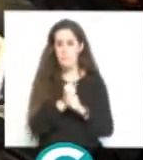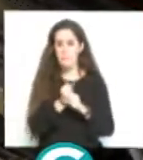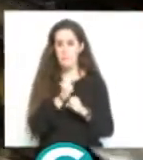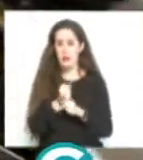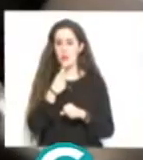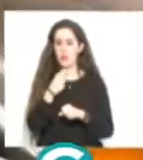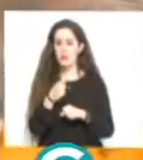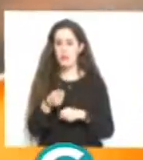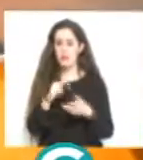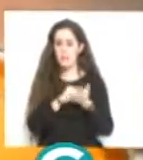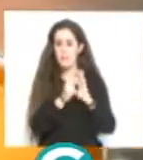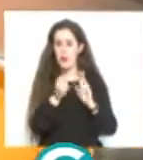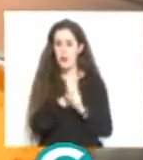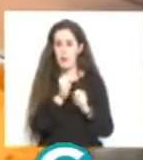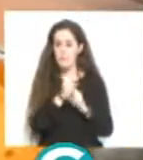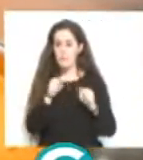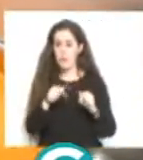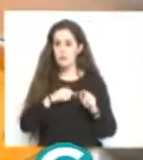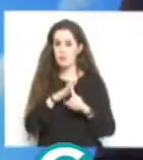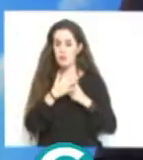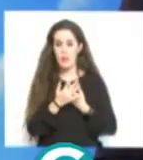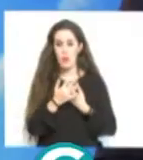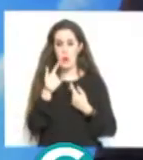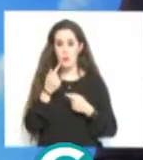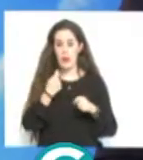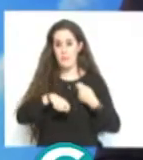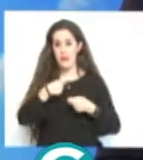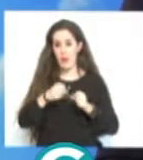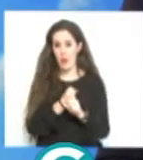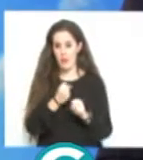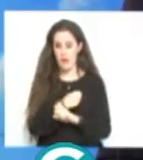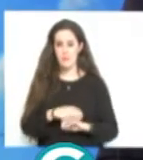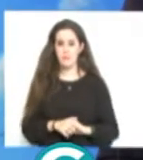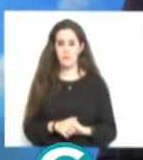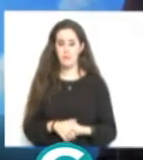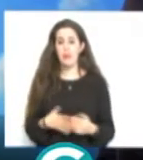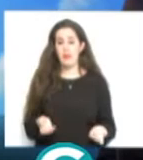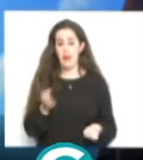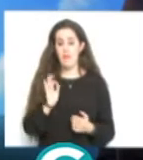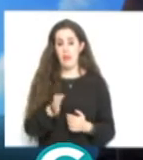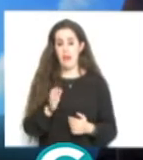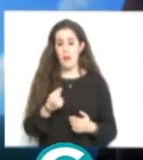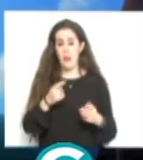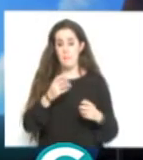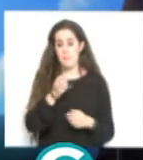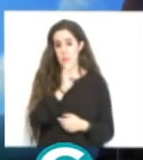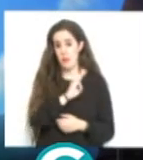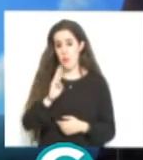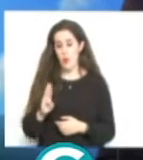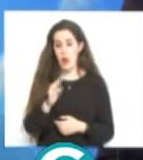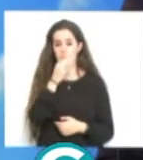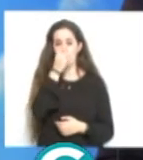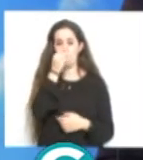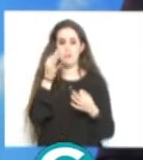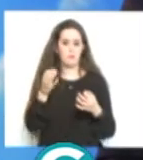reforzar dichos planes dada la especial situación de su mercado laboral. Lo cierto es que desde el Partido Popular siempre hemos